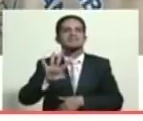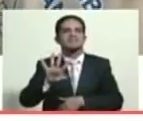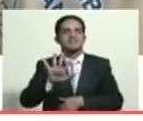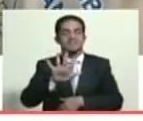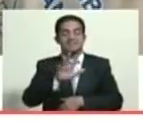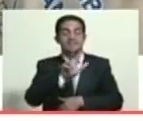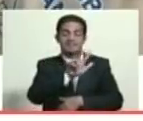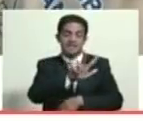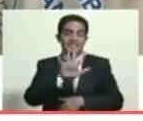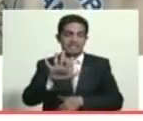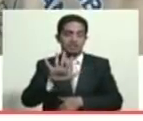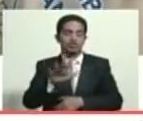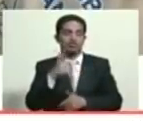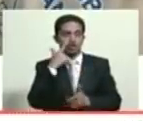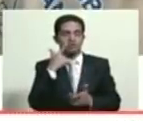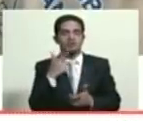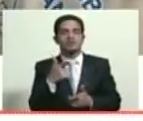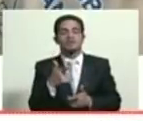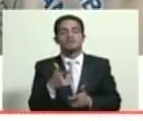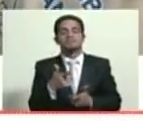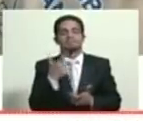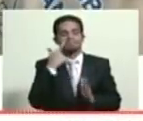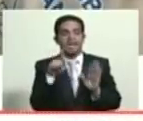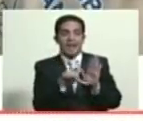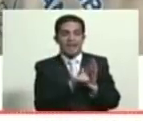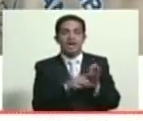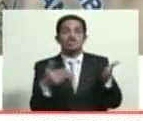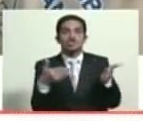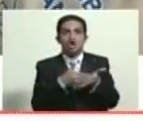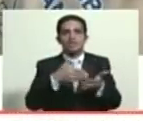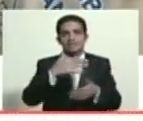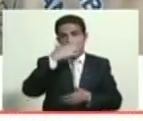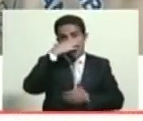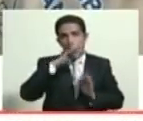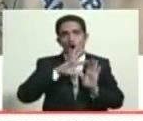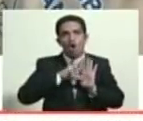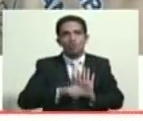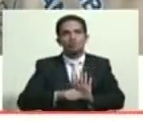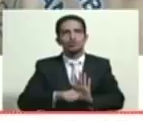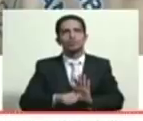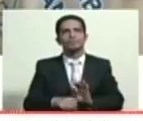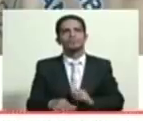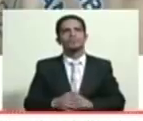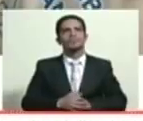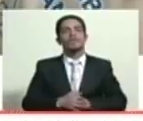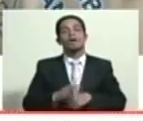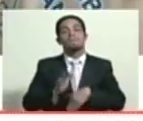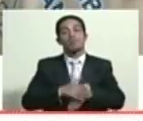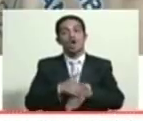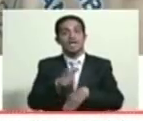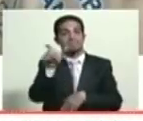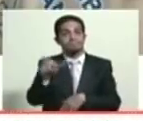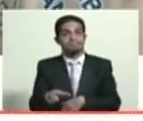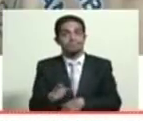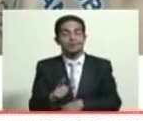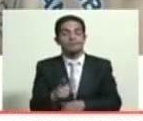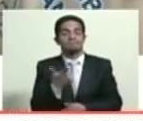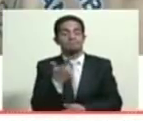ley contra la corrupción en virtud del ocultamiento de